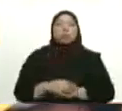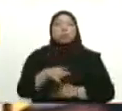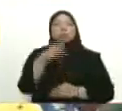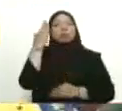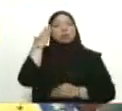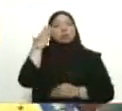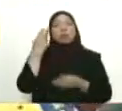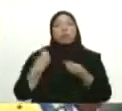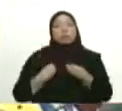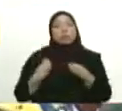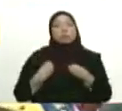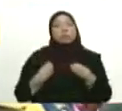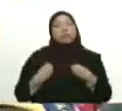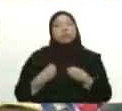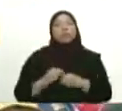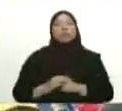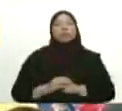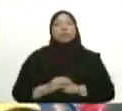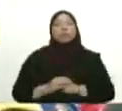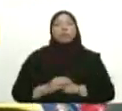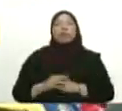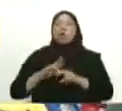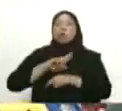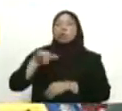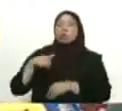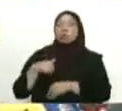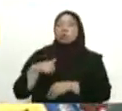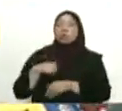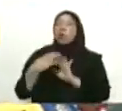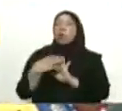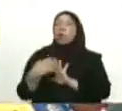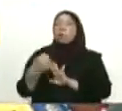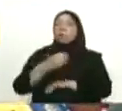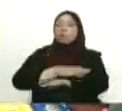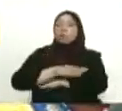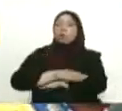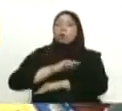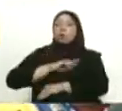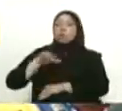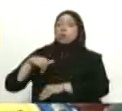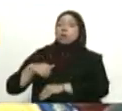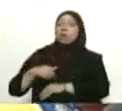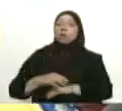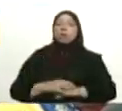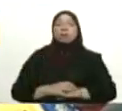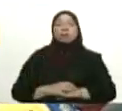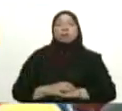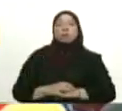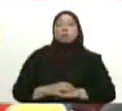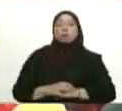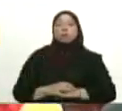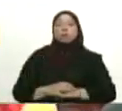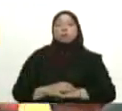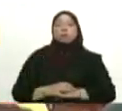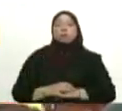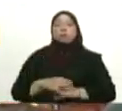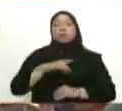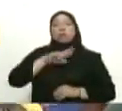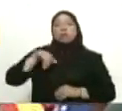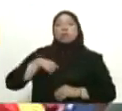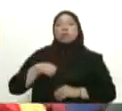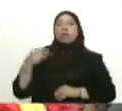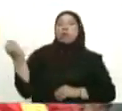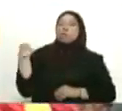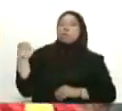dónde vive nosotros tenemos que copiar el modelo de ustedes Por eso yo